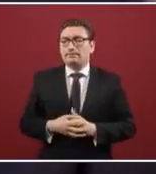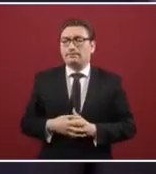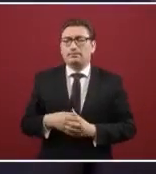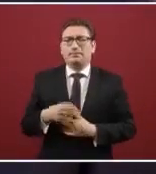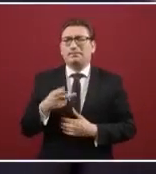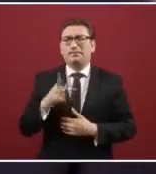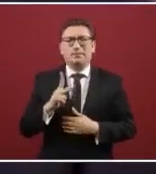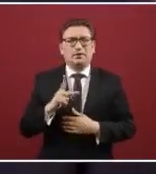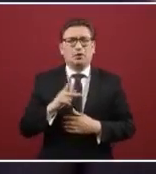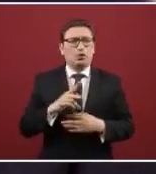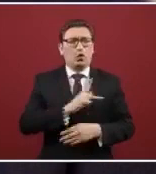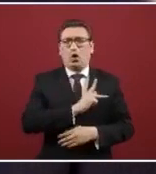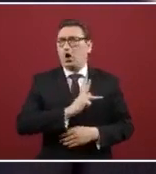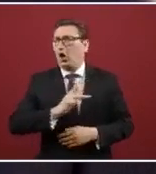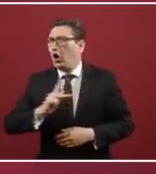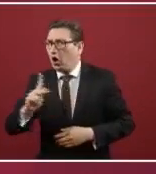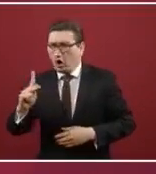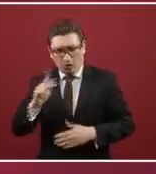no podemos estar de acuerdo en todo.